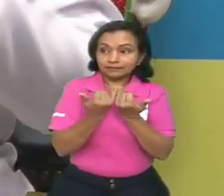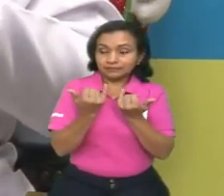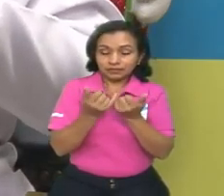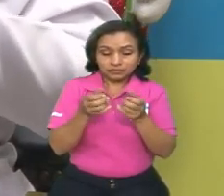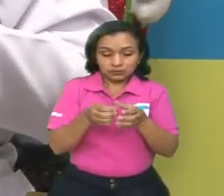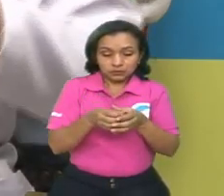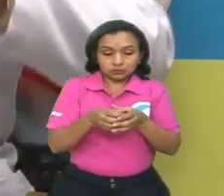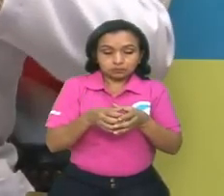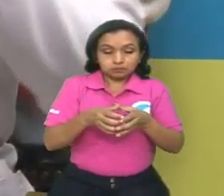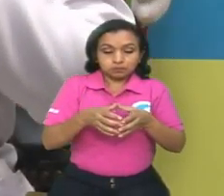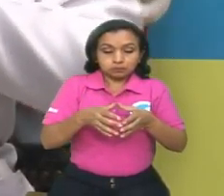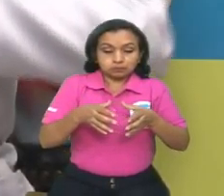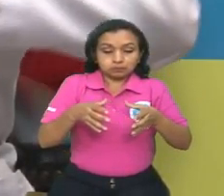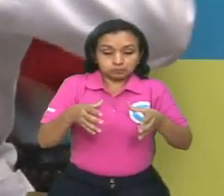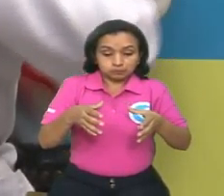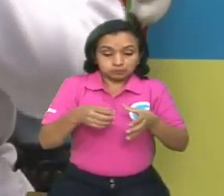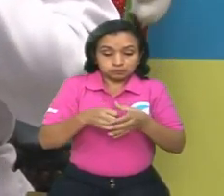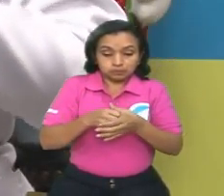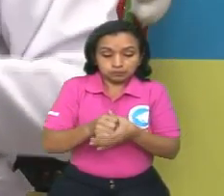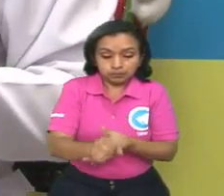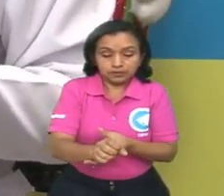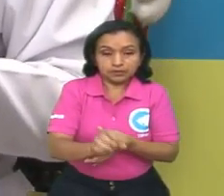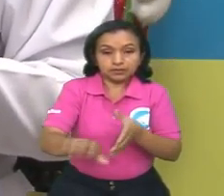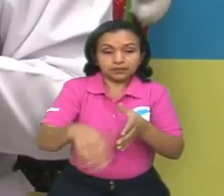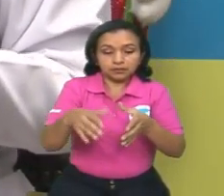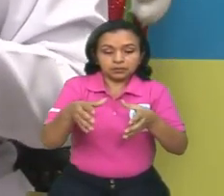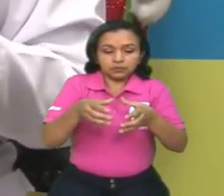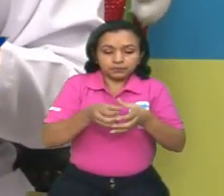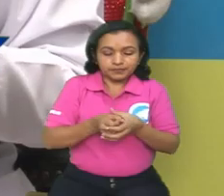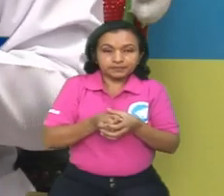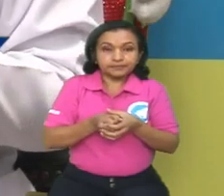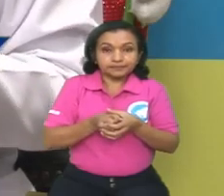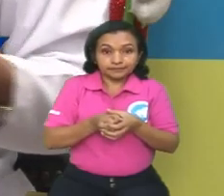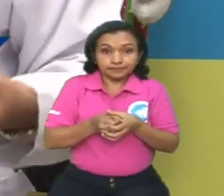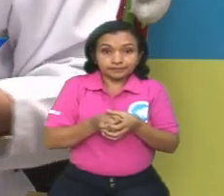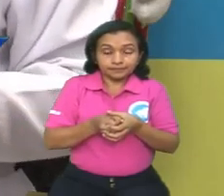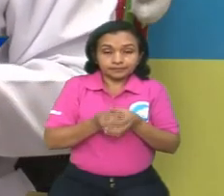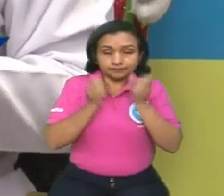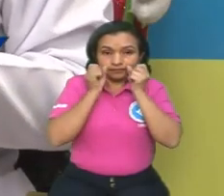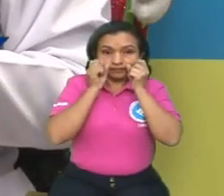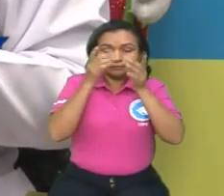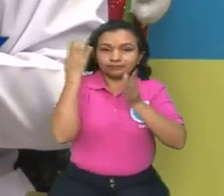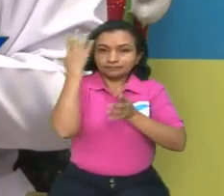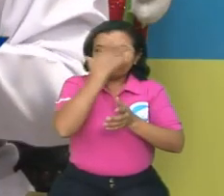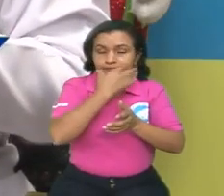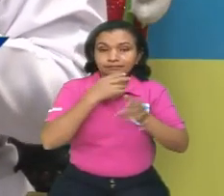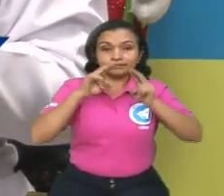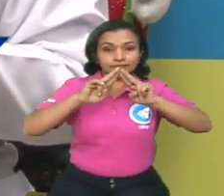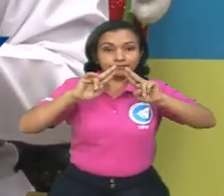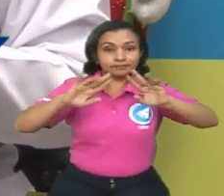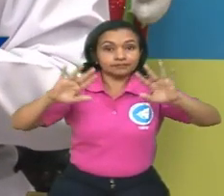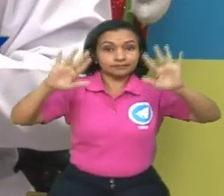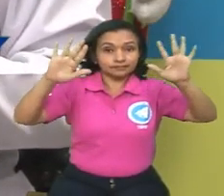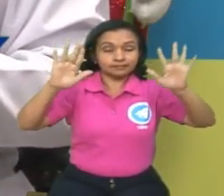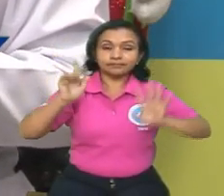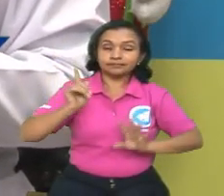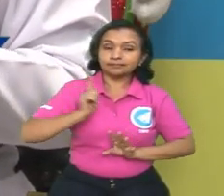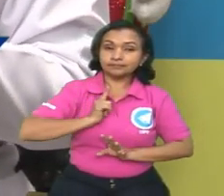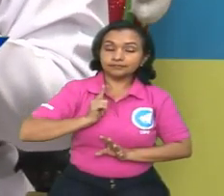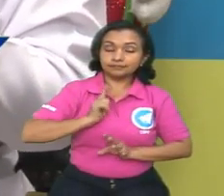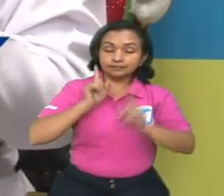pasa a ser grande, luego se vuelve a reconstruir y pasa a ser pequeño. Es un milagro en la naturaleza bien bonito, pero que tenemos que tener